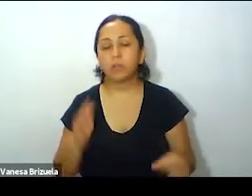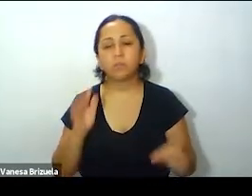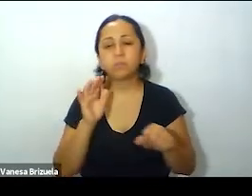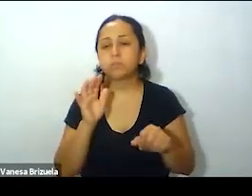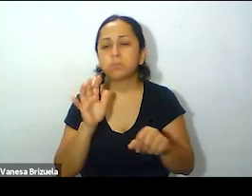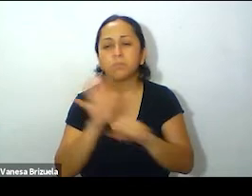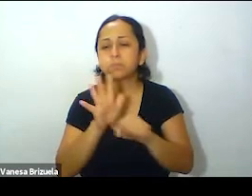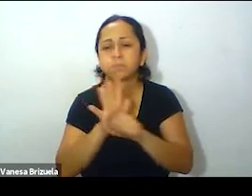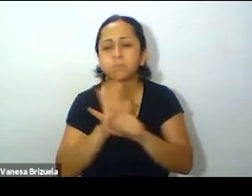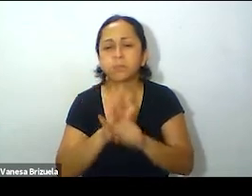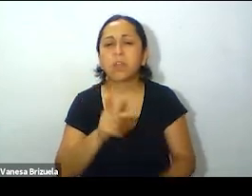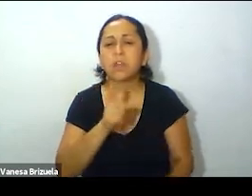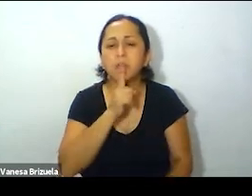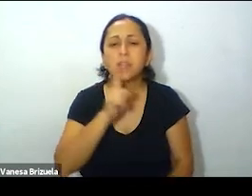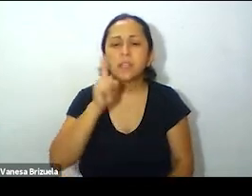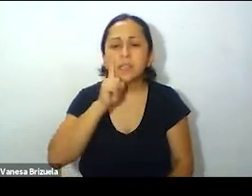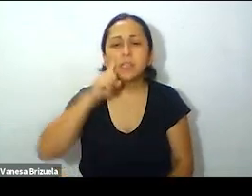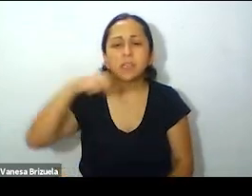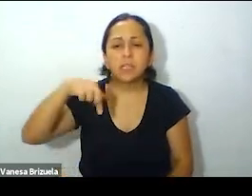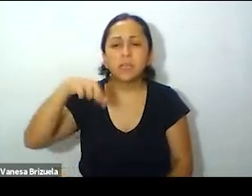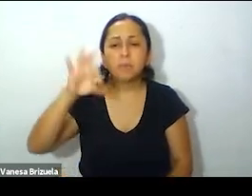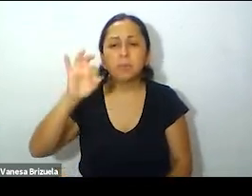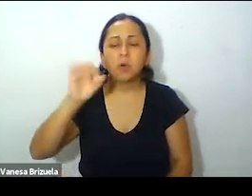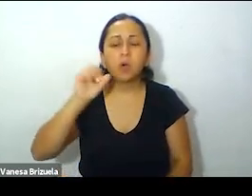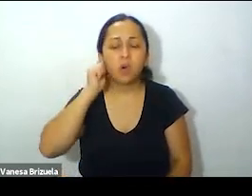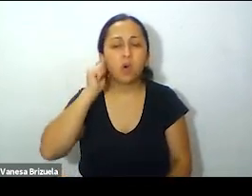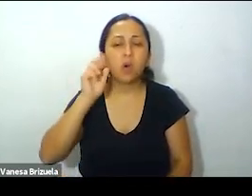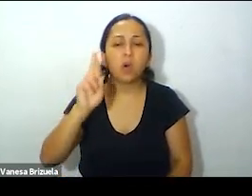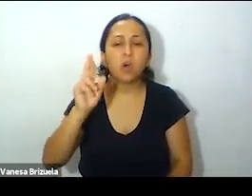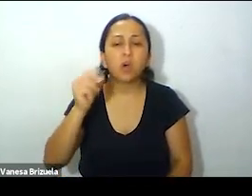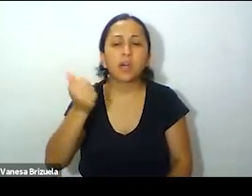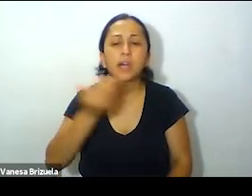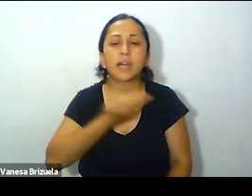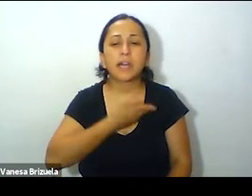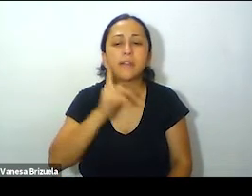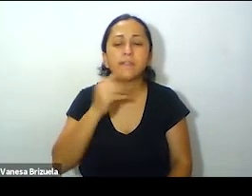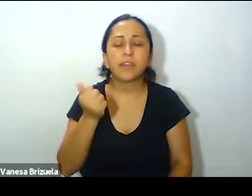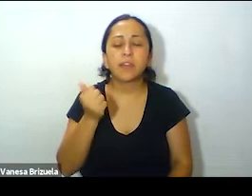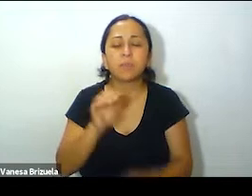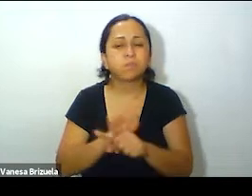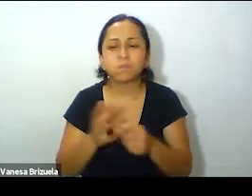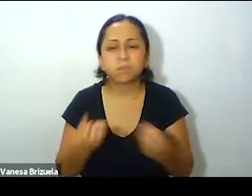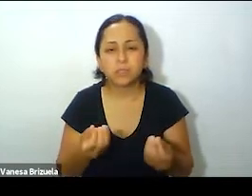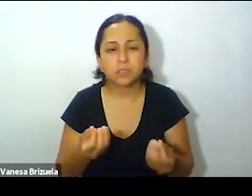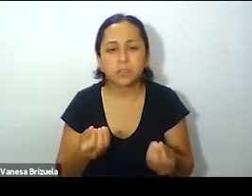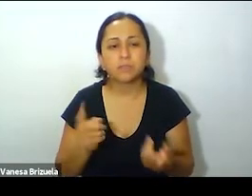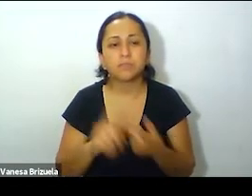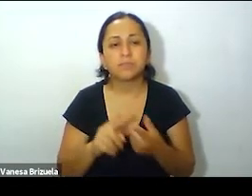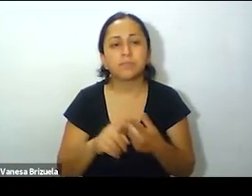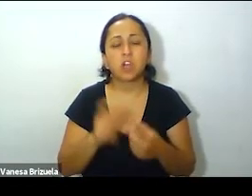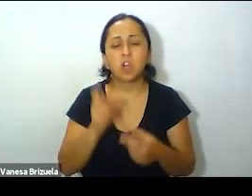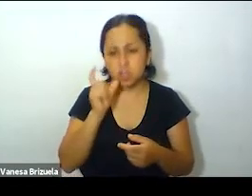¿Qué es la tipografía y la anatomía de las letras? Vamos a ver. Algunos conceptos clave que tenemos